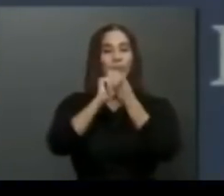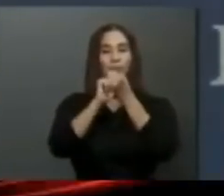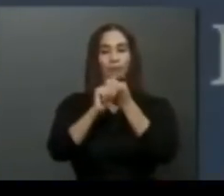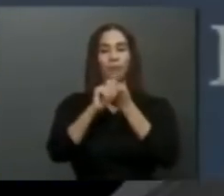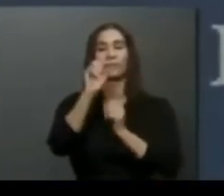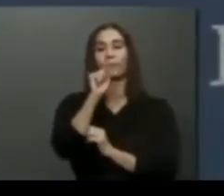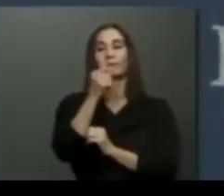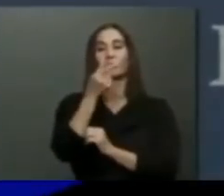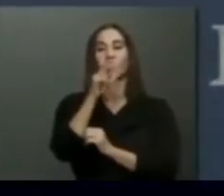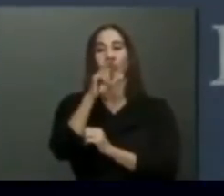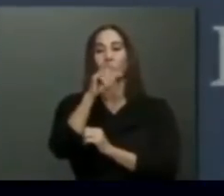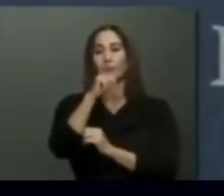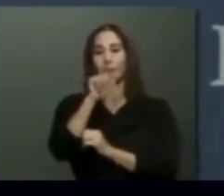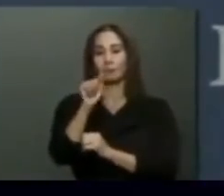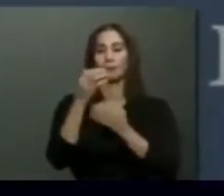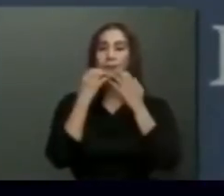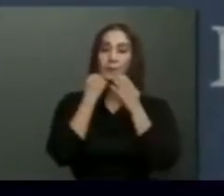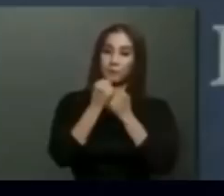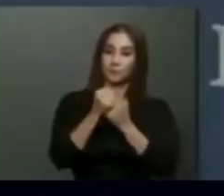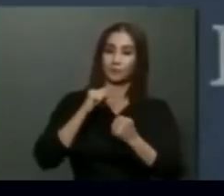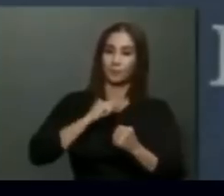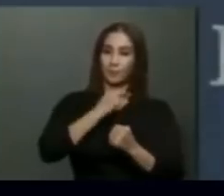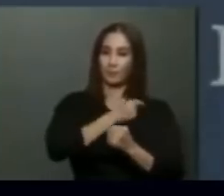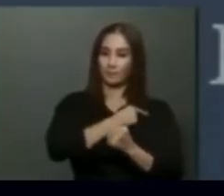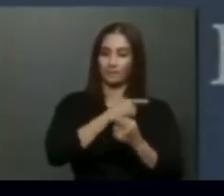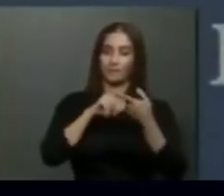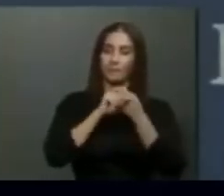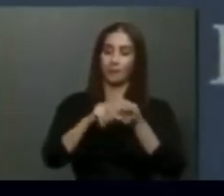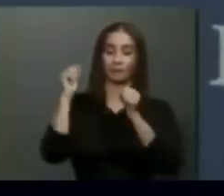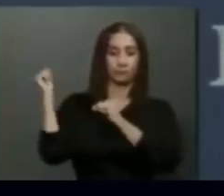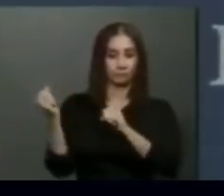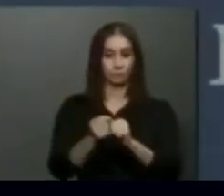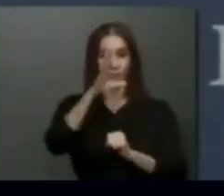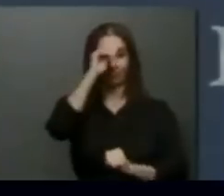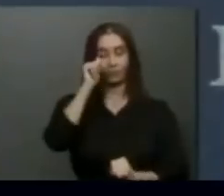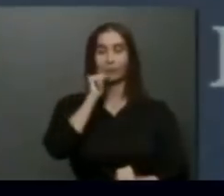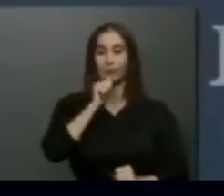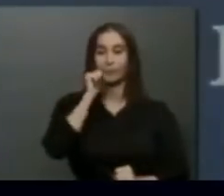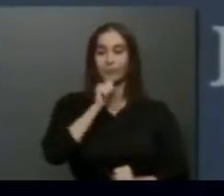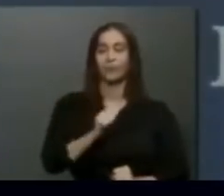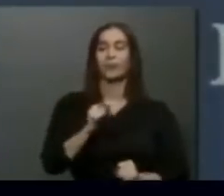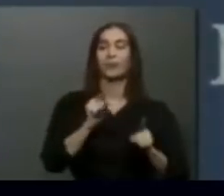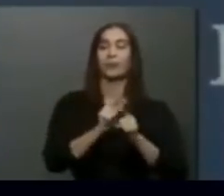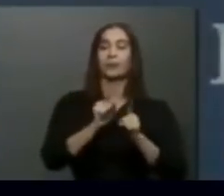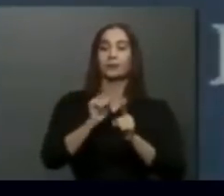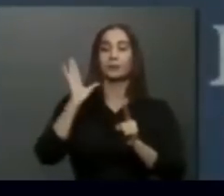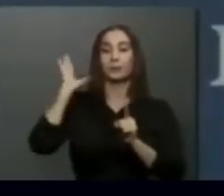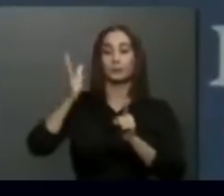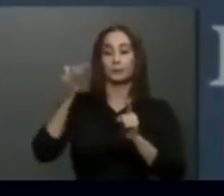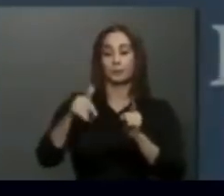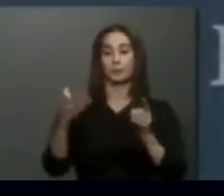Sócrates Díaz. Querida gobernadora, estimados alcaldes y alcaldesa, a los congresistas